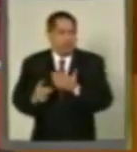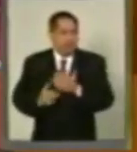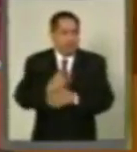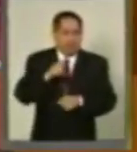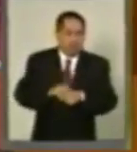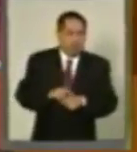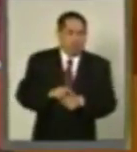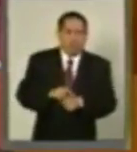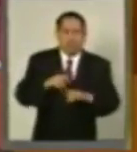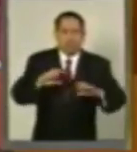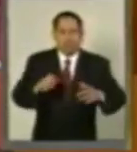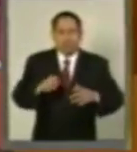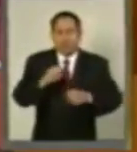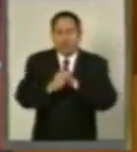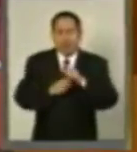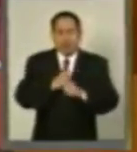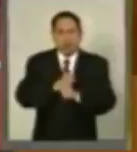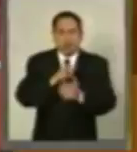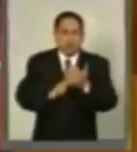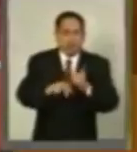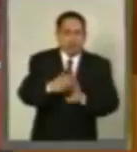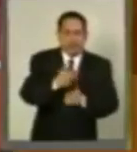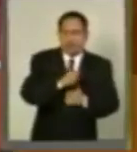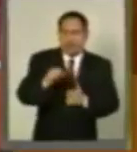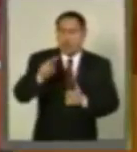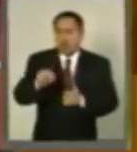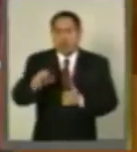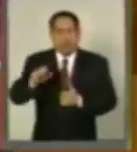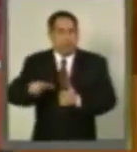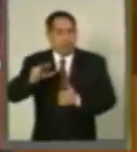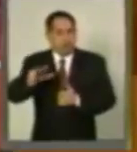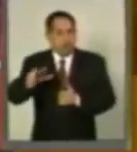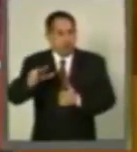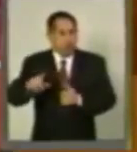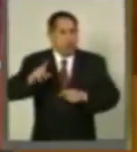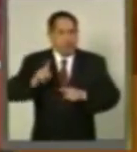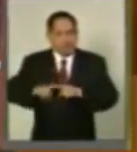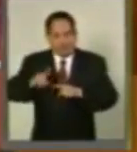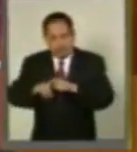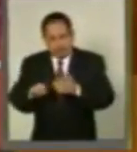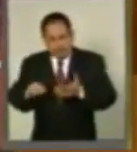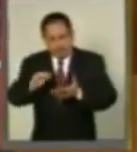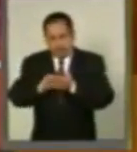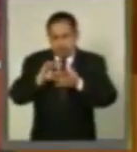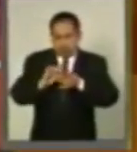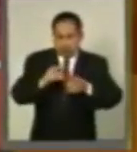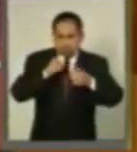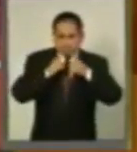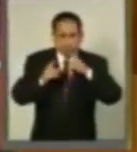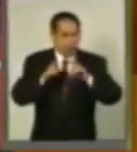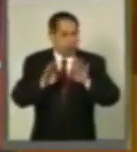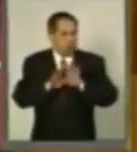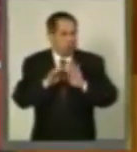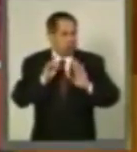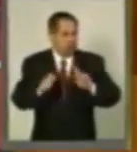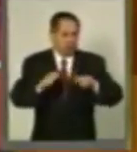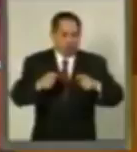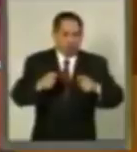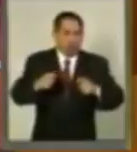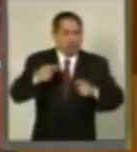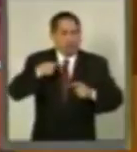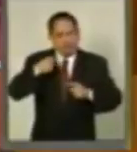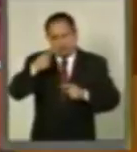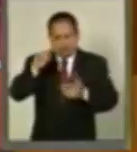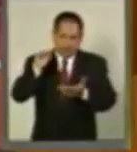Nacional de Desarrollo 2013-2018 se estableció la Estrategia Transversal de